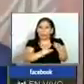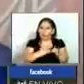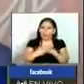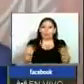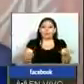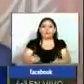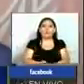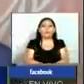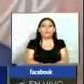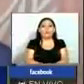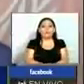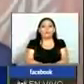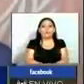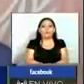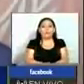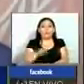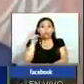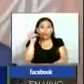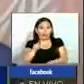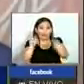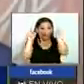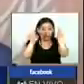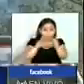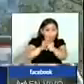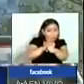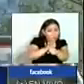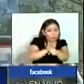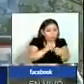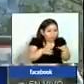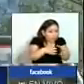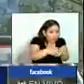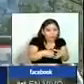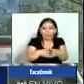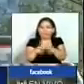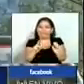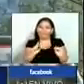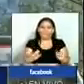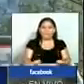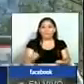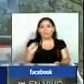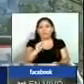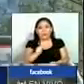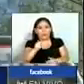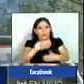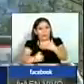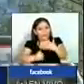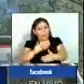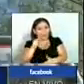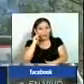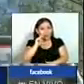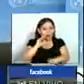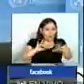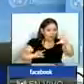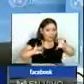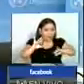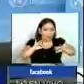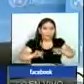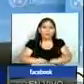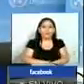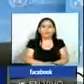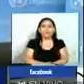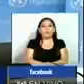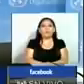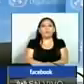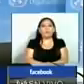No podemos atacar Esta pandemia Con un mundo dividido Y avanzar En la localización De contagios Es clave Destaca la organización ¿A